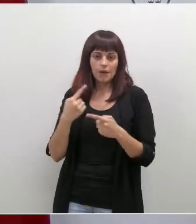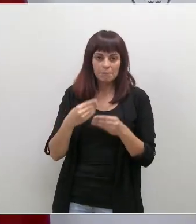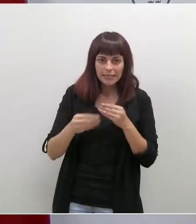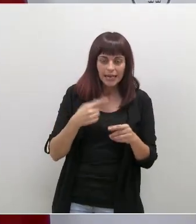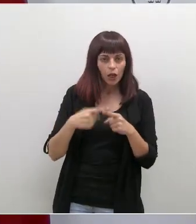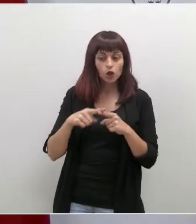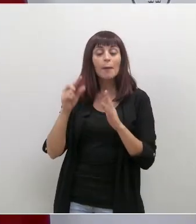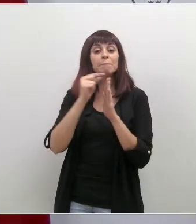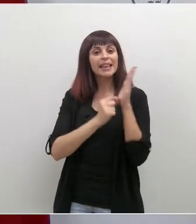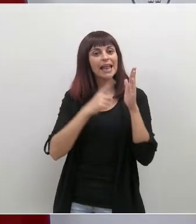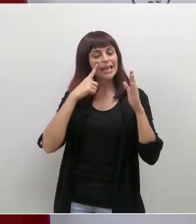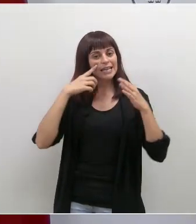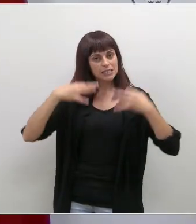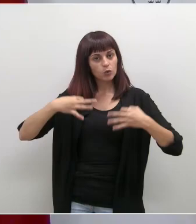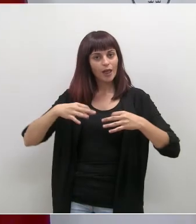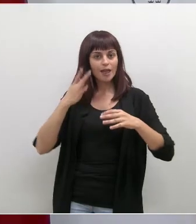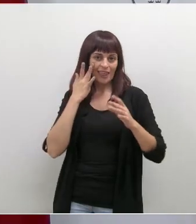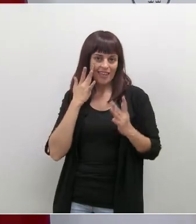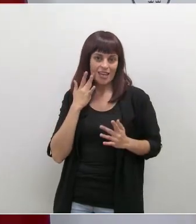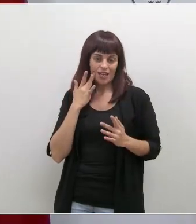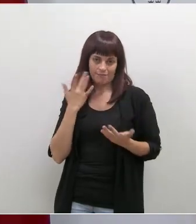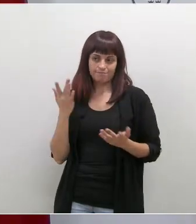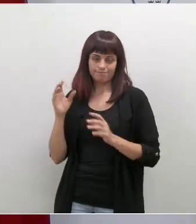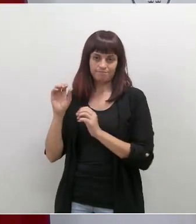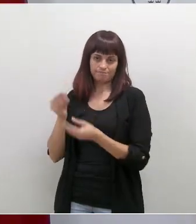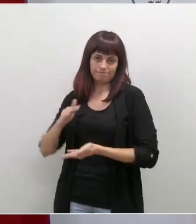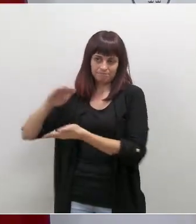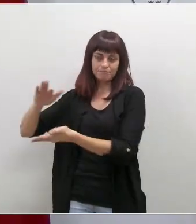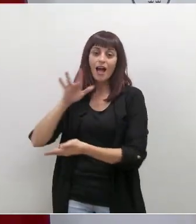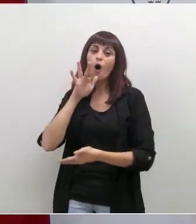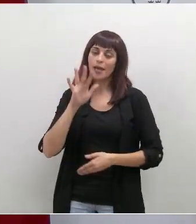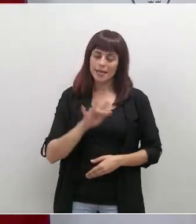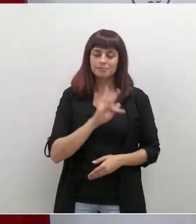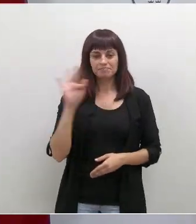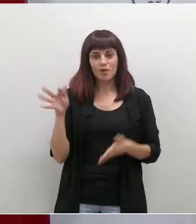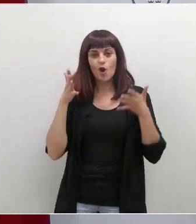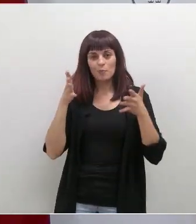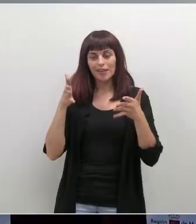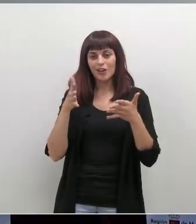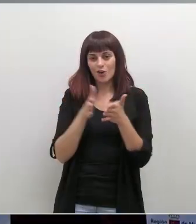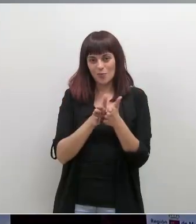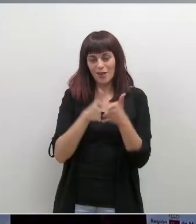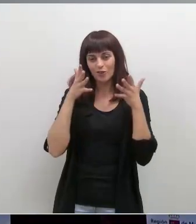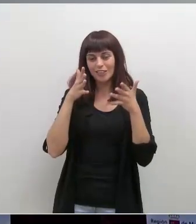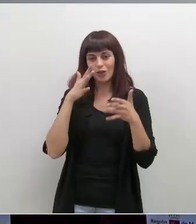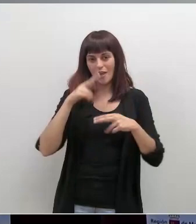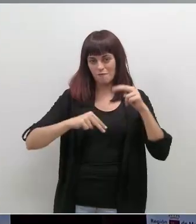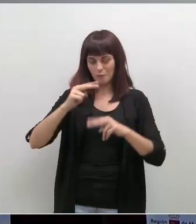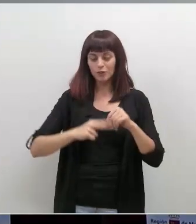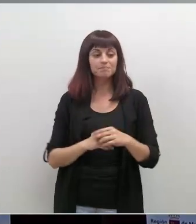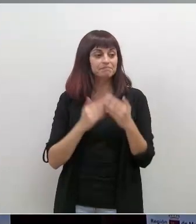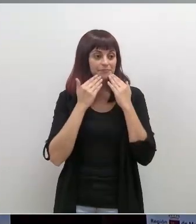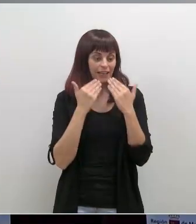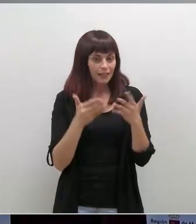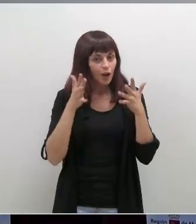las medidas de seguridad e higiene frente a la COVID. Ya cedo sin más la palabra a mi compañero el consejero de Fomento. Cuando quieras. Muchísimas